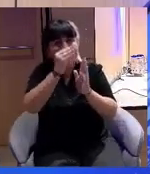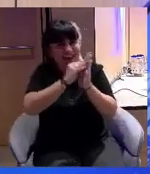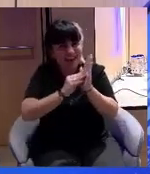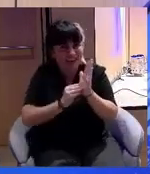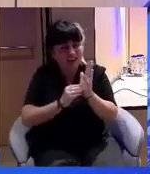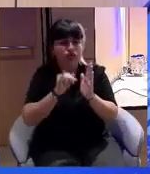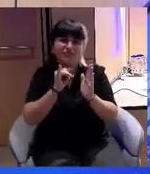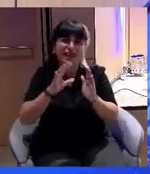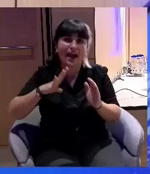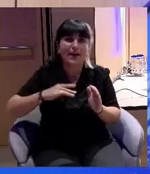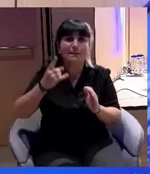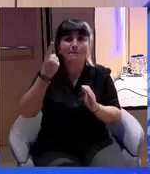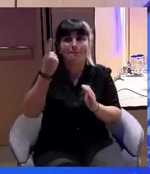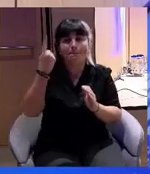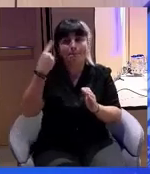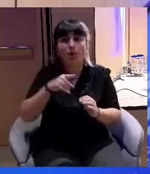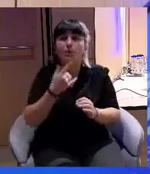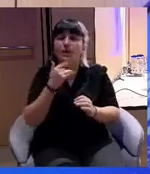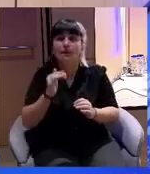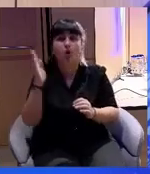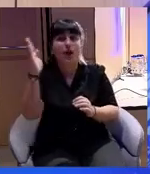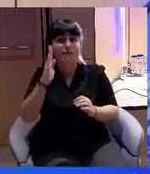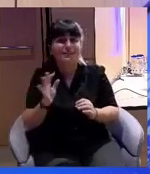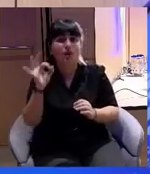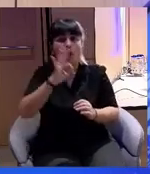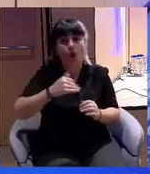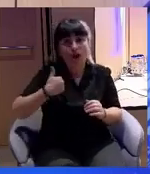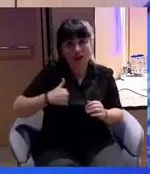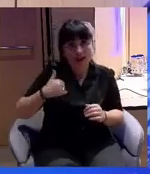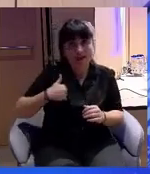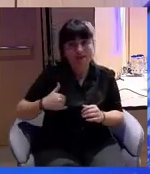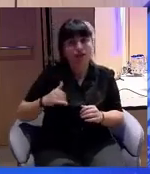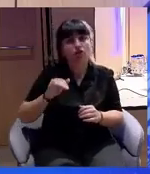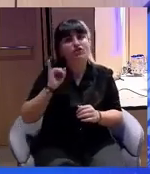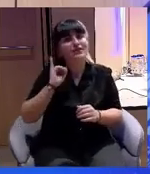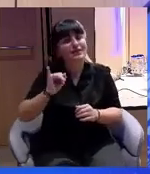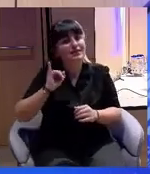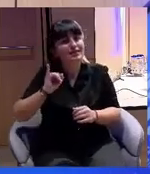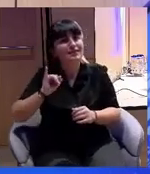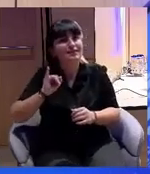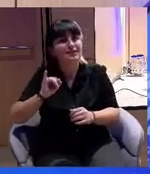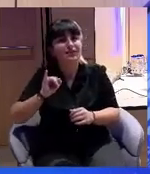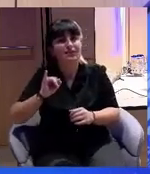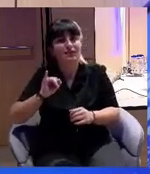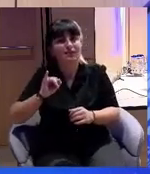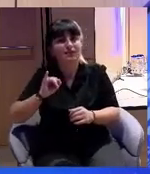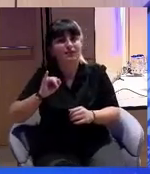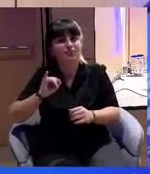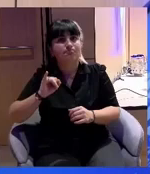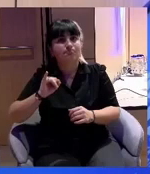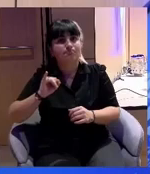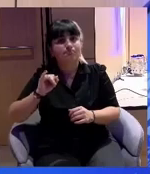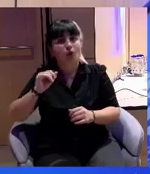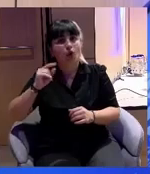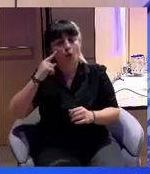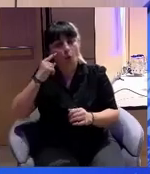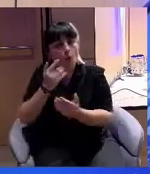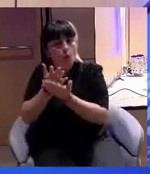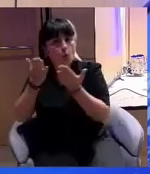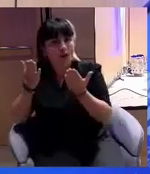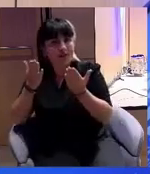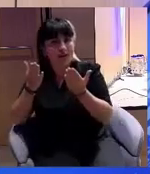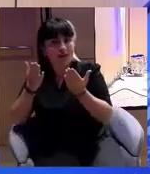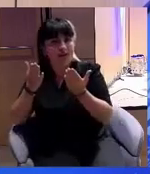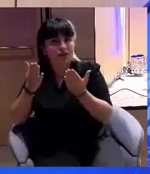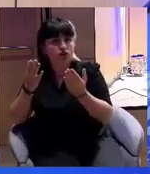con una doble vara en Brasil en Argentina Google te disponibiliza el candidato y la inversión en Paraguay no hay